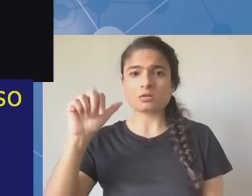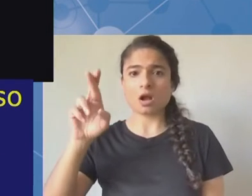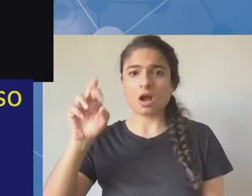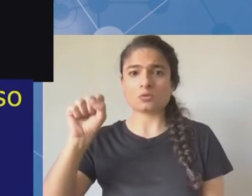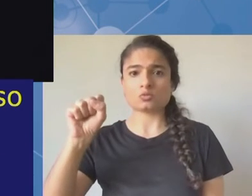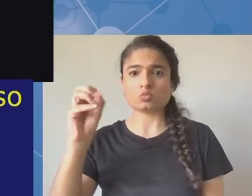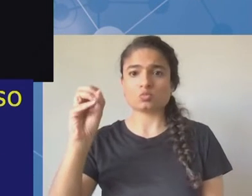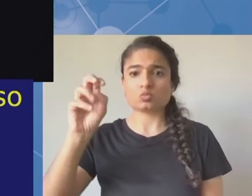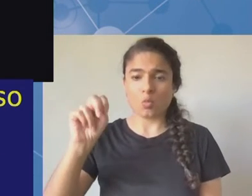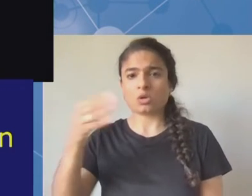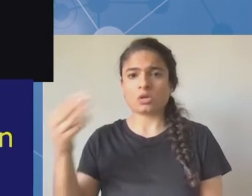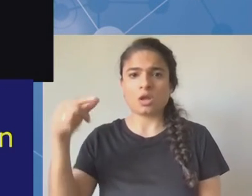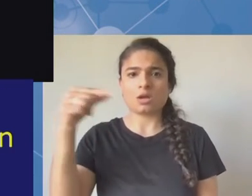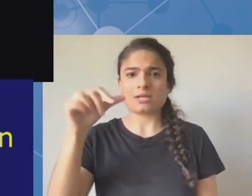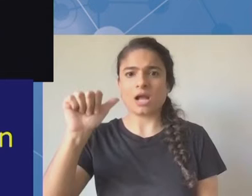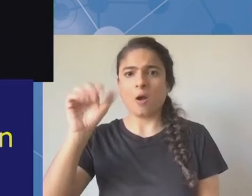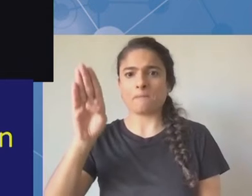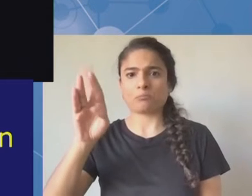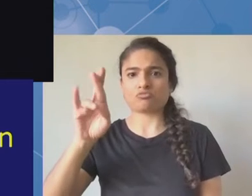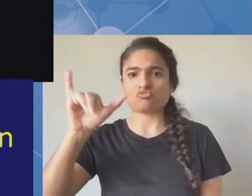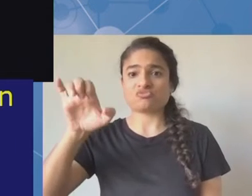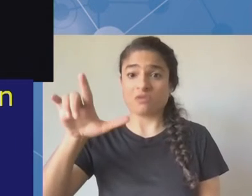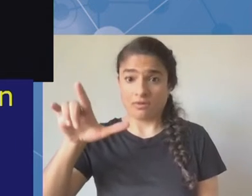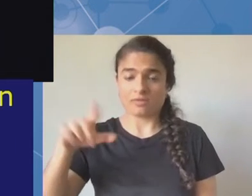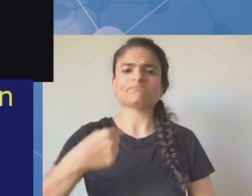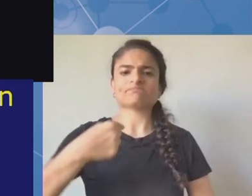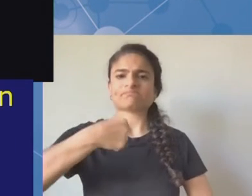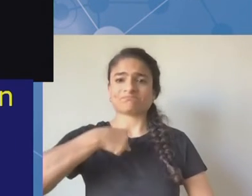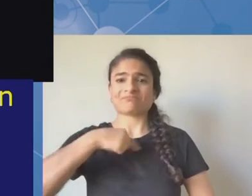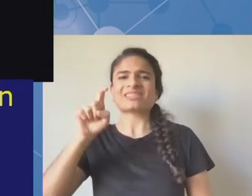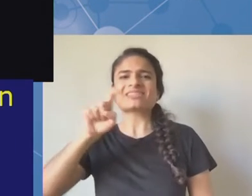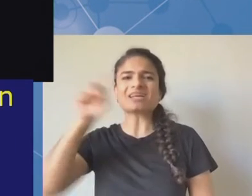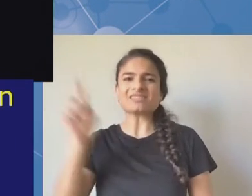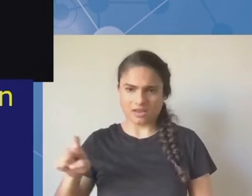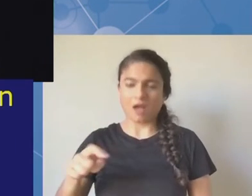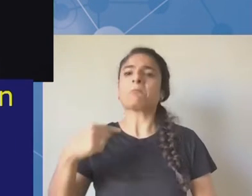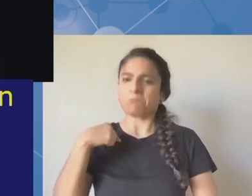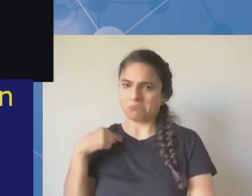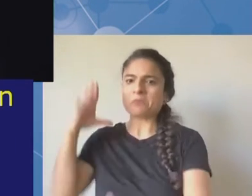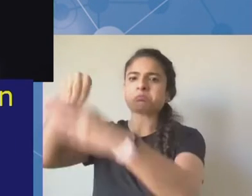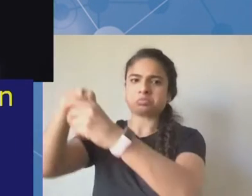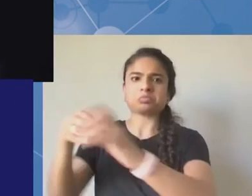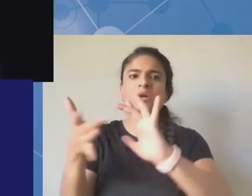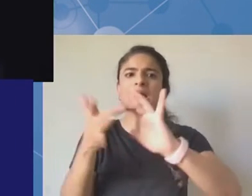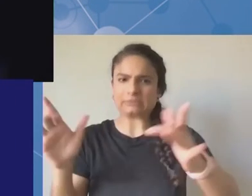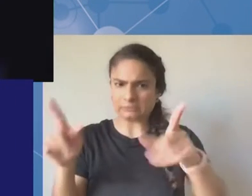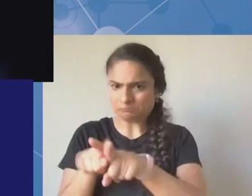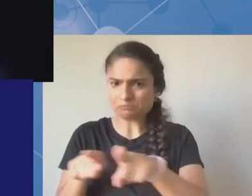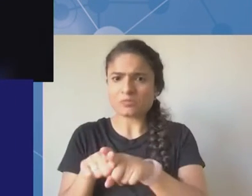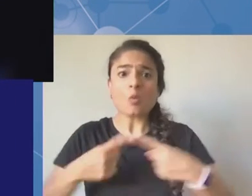Internet. Los derechos digitales hoy en día son también derechos de humanos. No